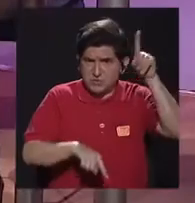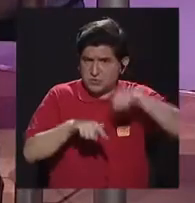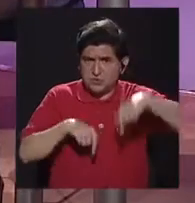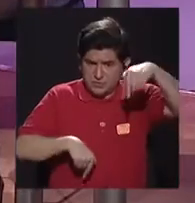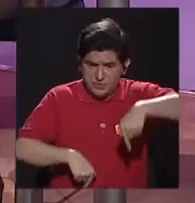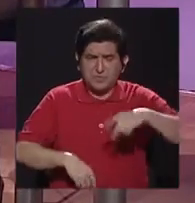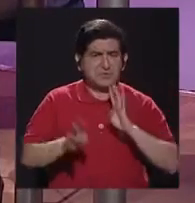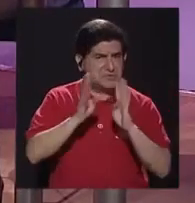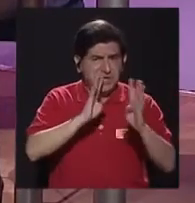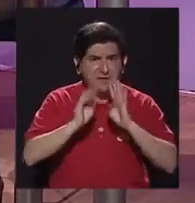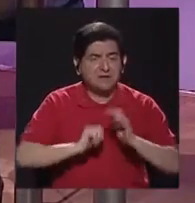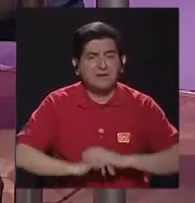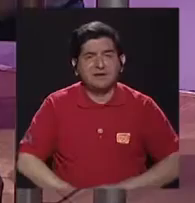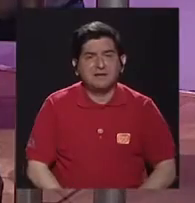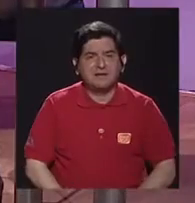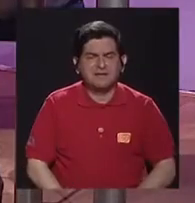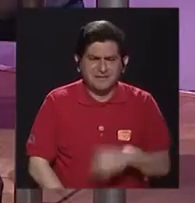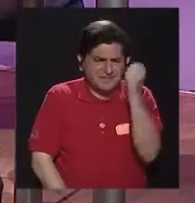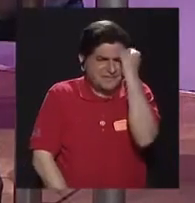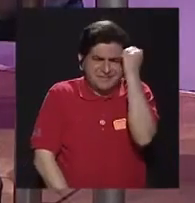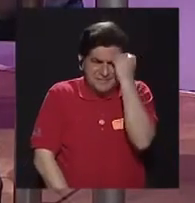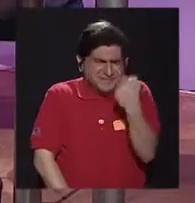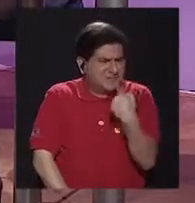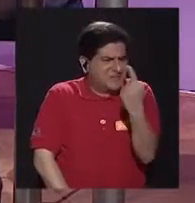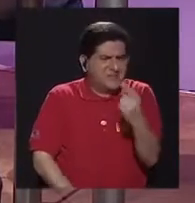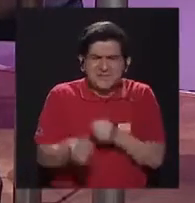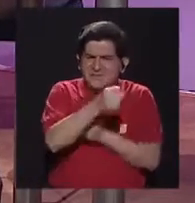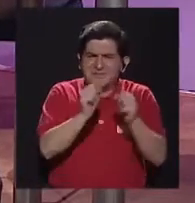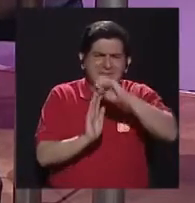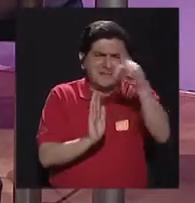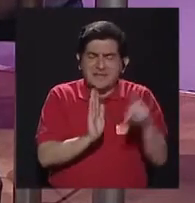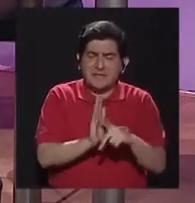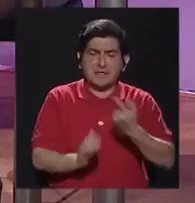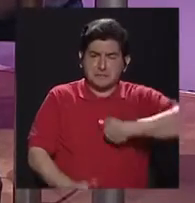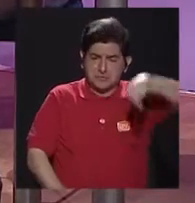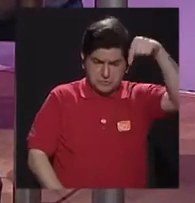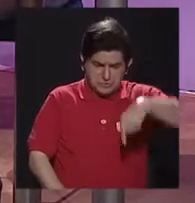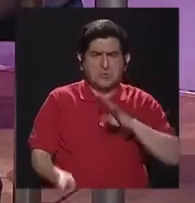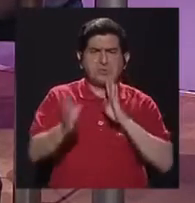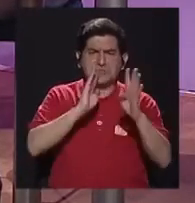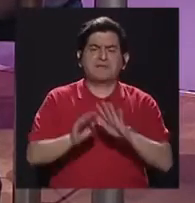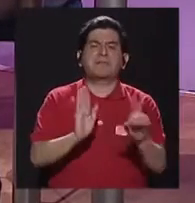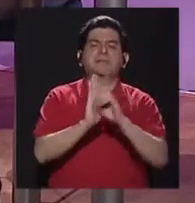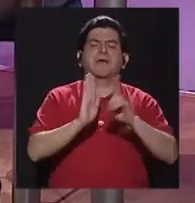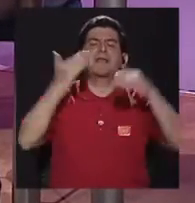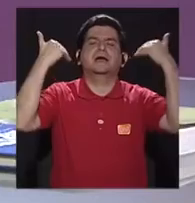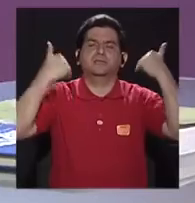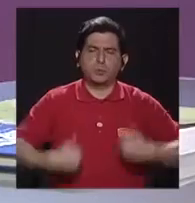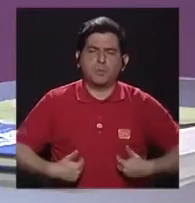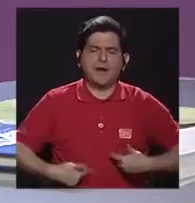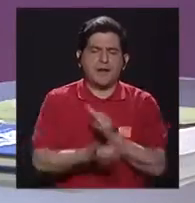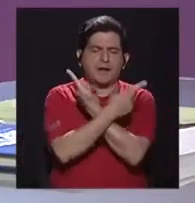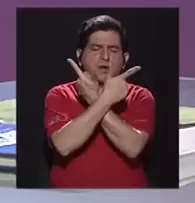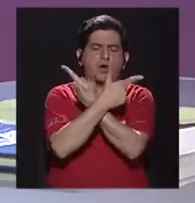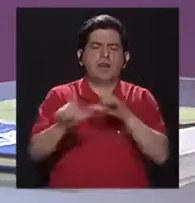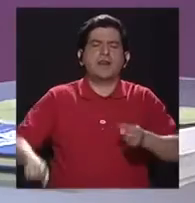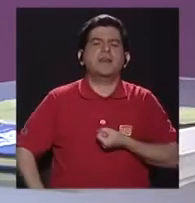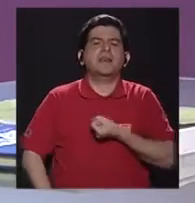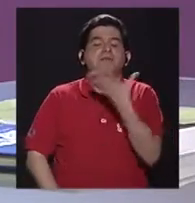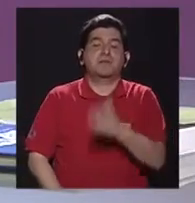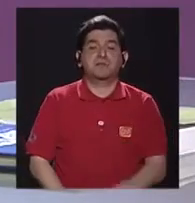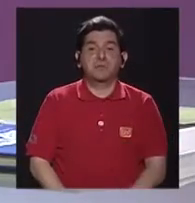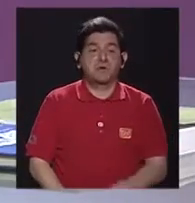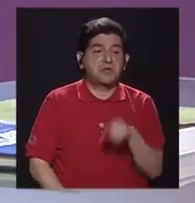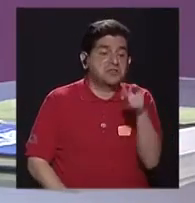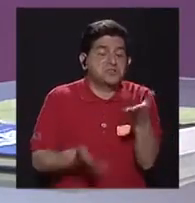estar aquí hablando. Es un absurdo lo que dice la Sala Cuarta. No, nosotros podemos estar aquí hablando porque es un derecho humano, la libertad de expresión. Y si el legislador